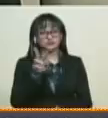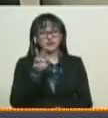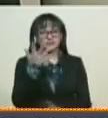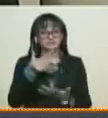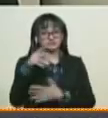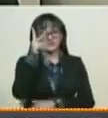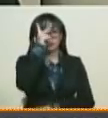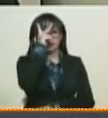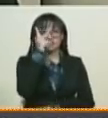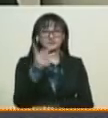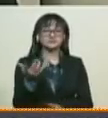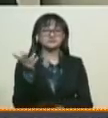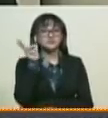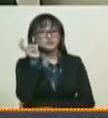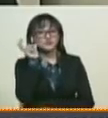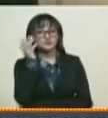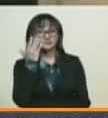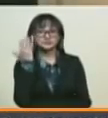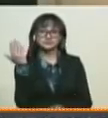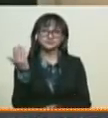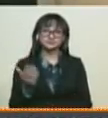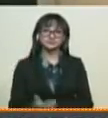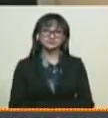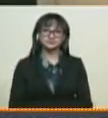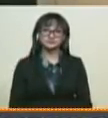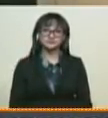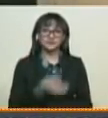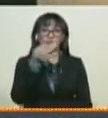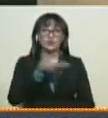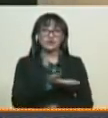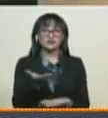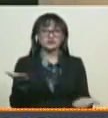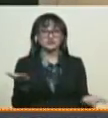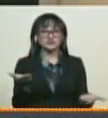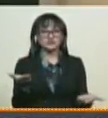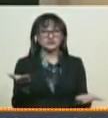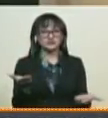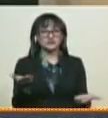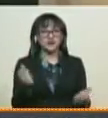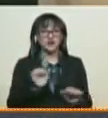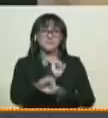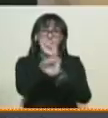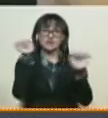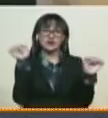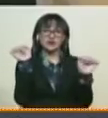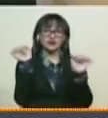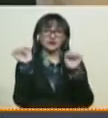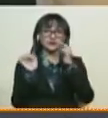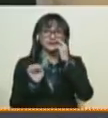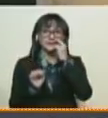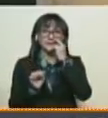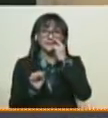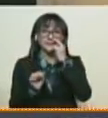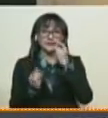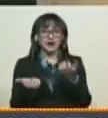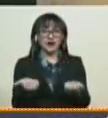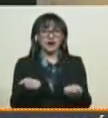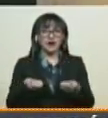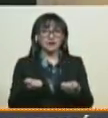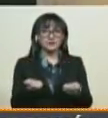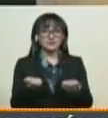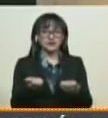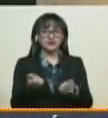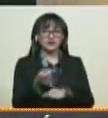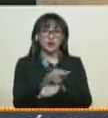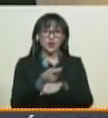El Aissami. Escuchemos sus palabras. Sí, buenas tardes a toda Venezuela. En efecto, en la mañana de hoy, el gabinete